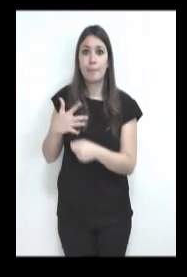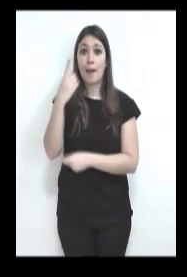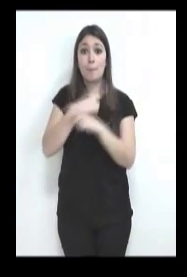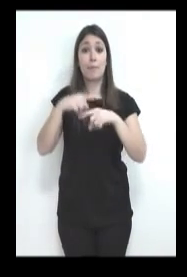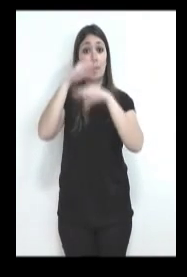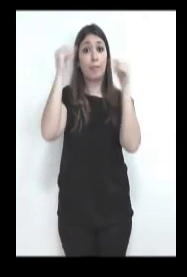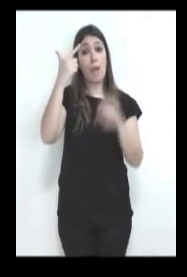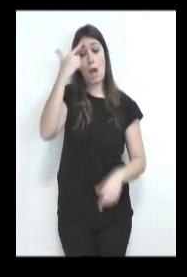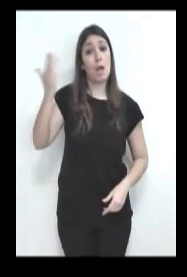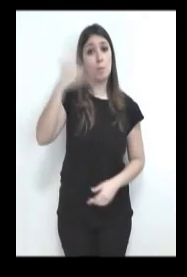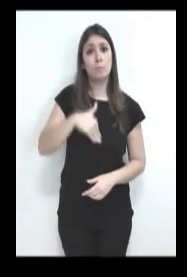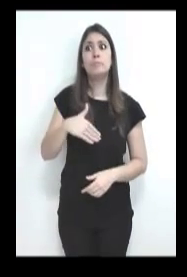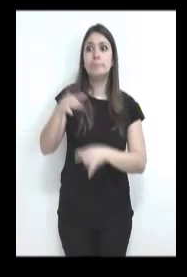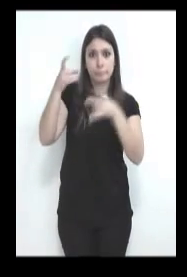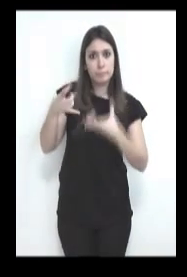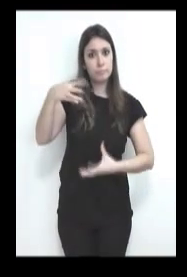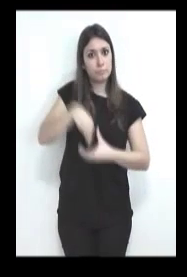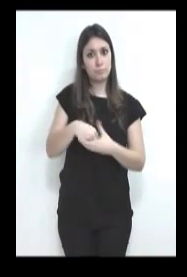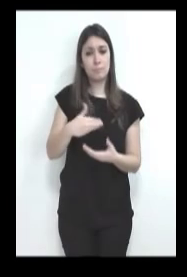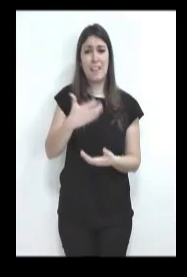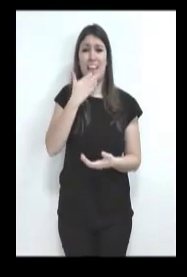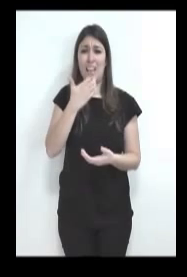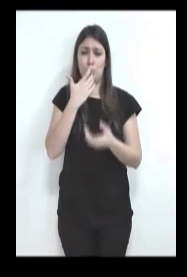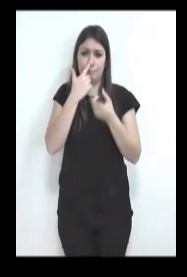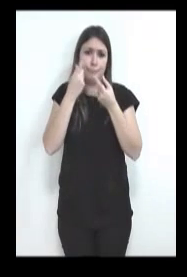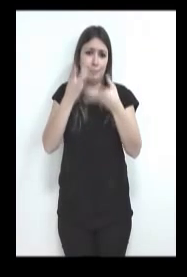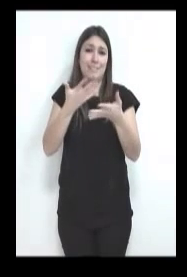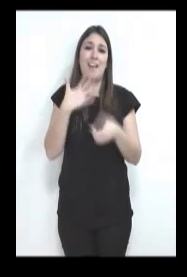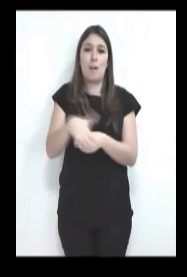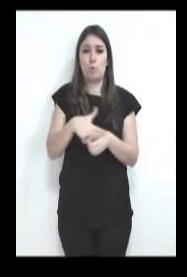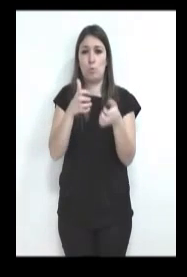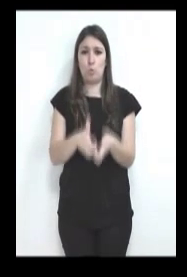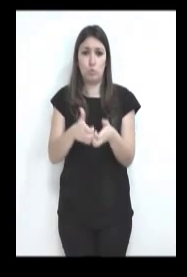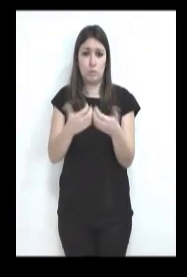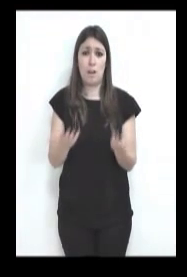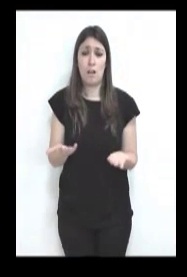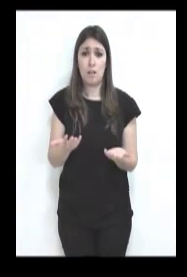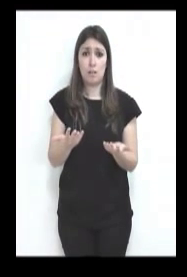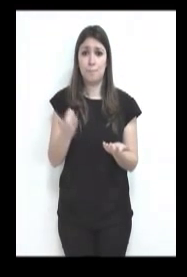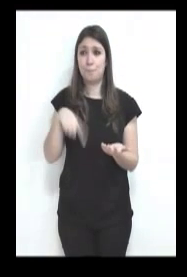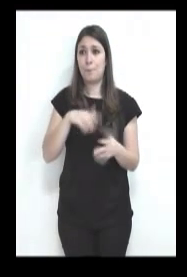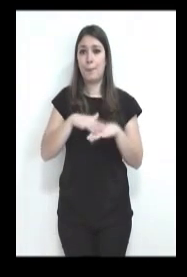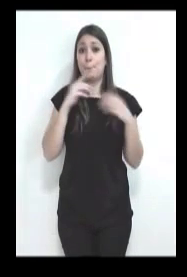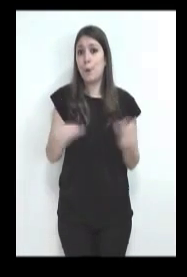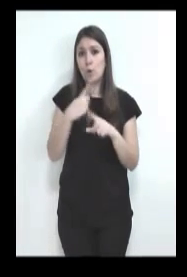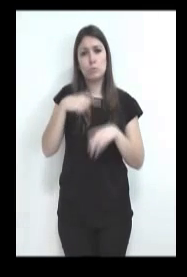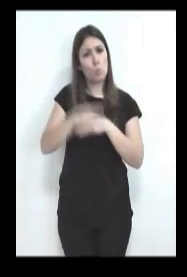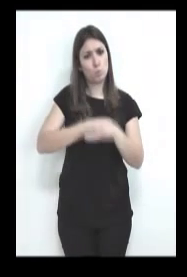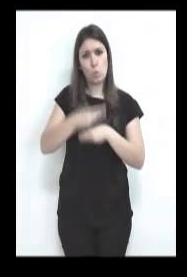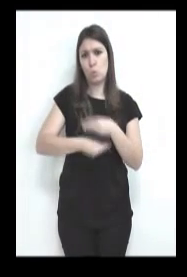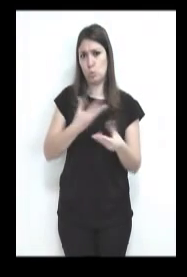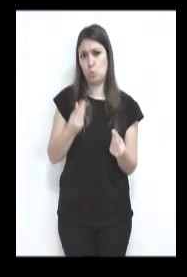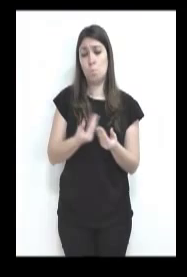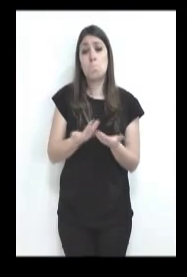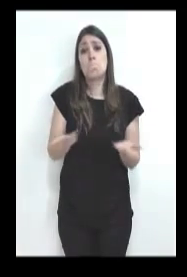tienen en cuenta. Hay infinidad de ejemplos industriales en este tipo de cosas que en temas de mejora se hacen constantemente, ¿no?